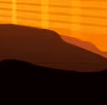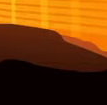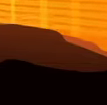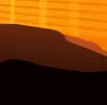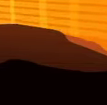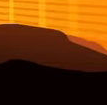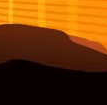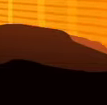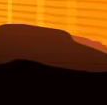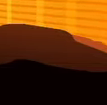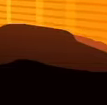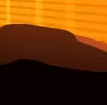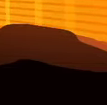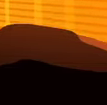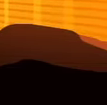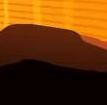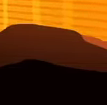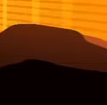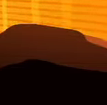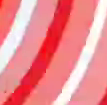pierdan.